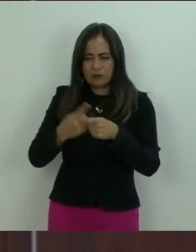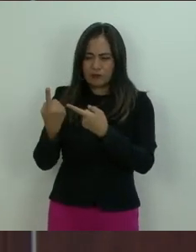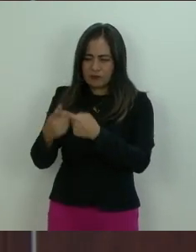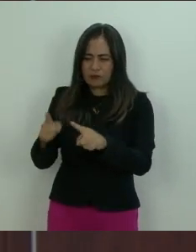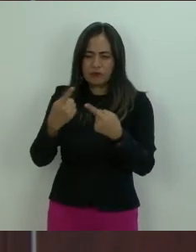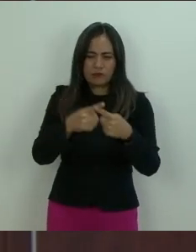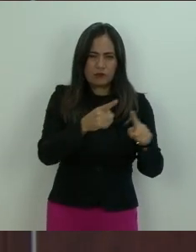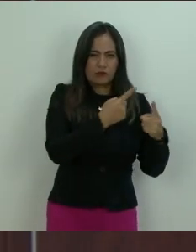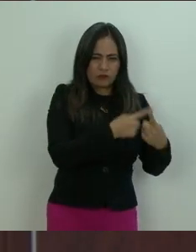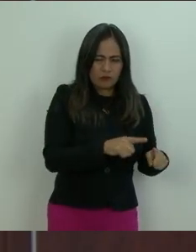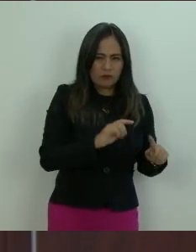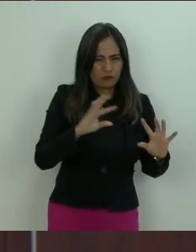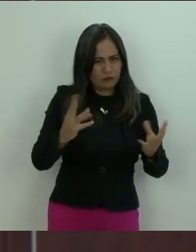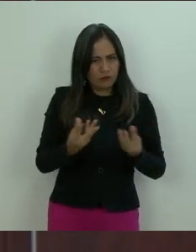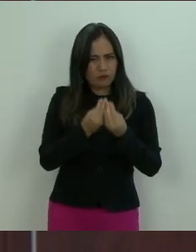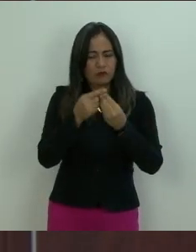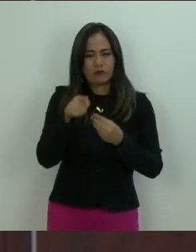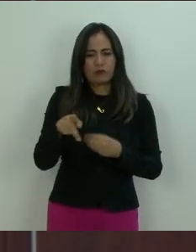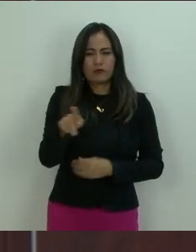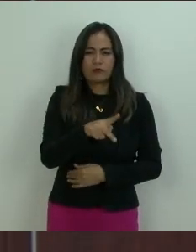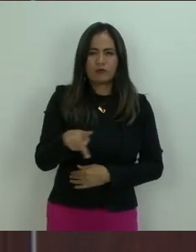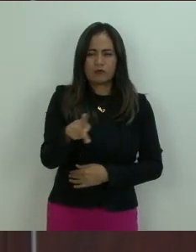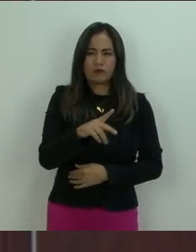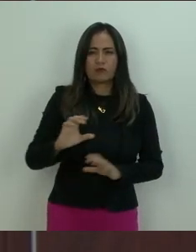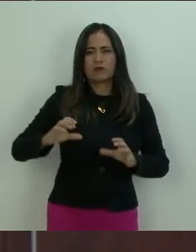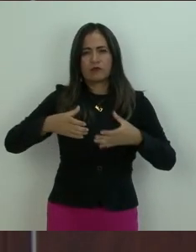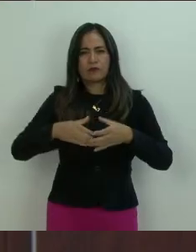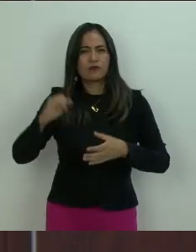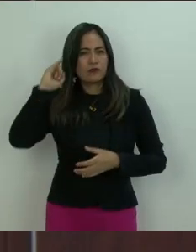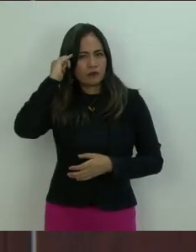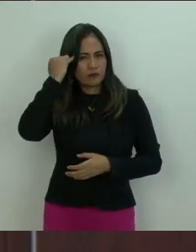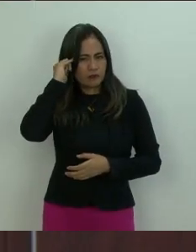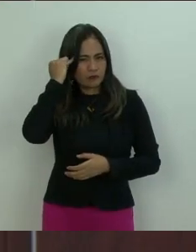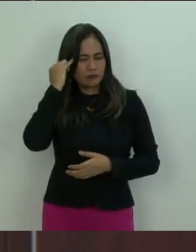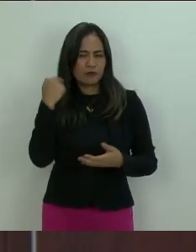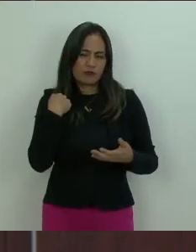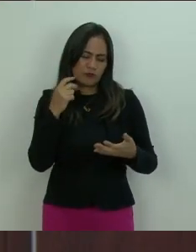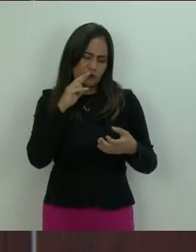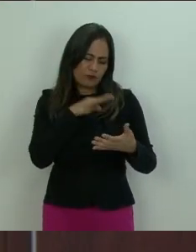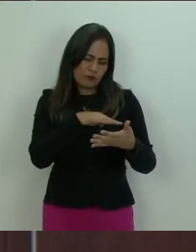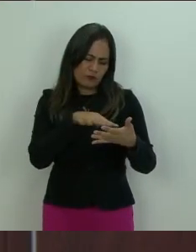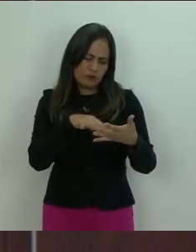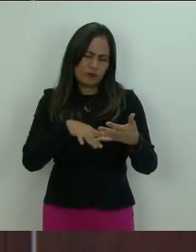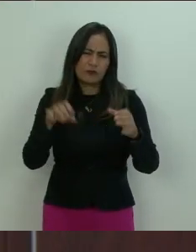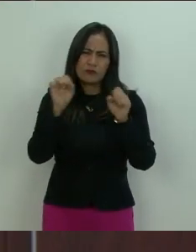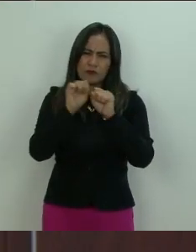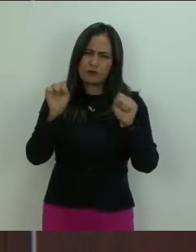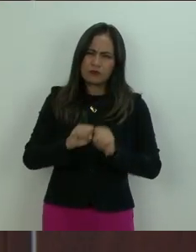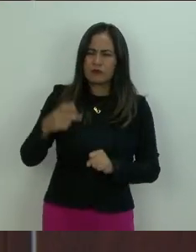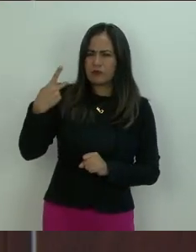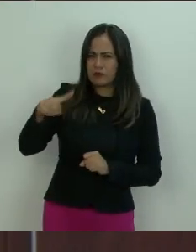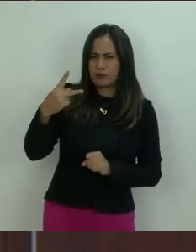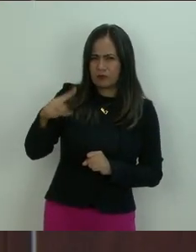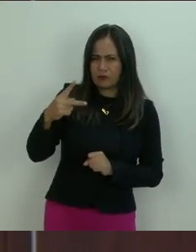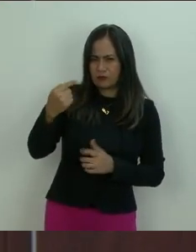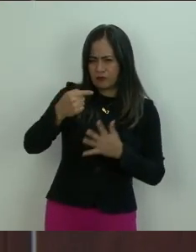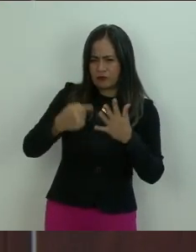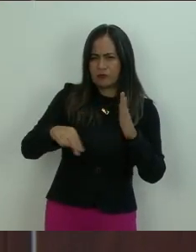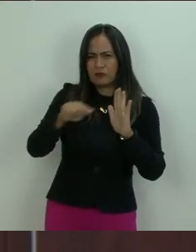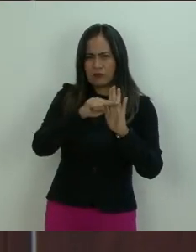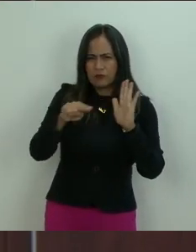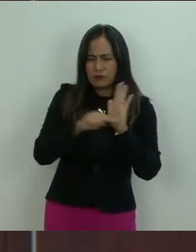ir leyendo en los pueblos y las comunidades indígenas cuáles son esos sistemas normativos que